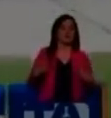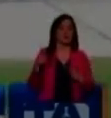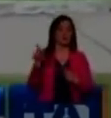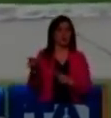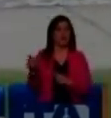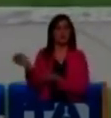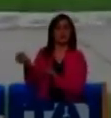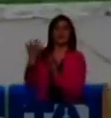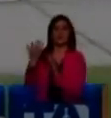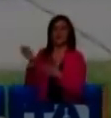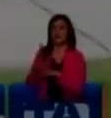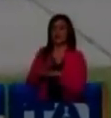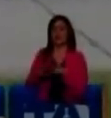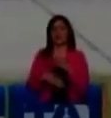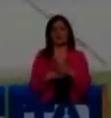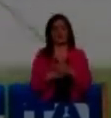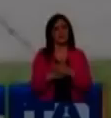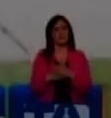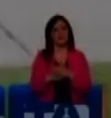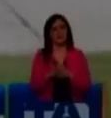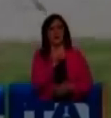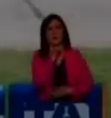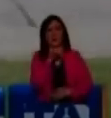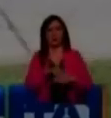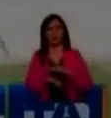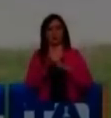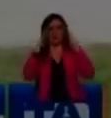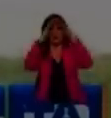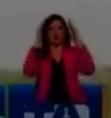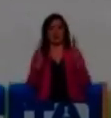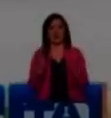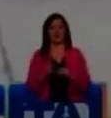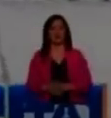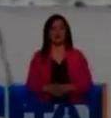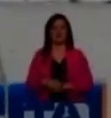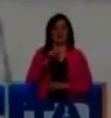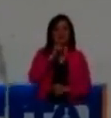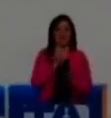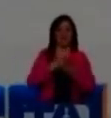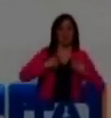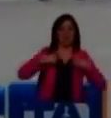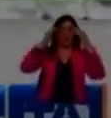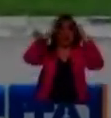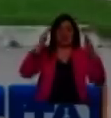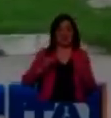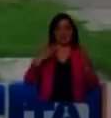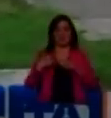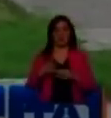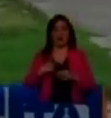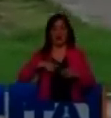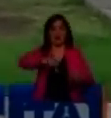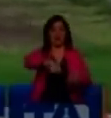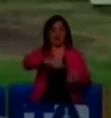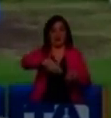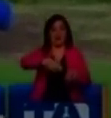me comentaba que no hace mucho hubo delincuentes que ingresaron a su casa. Sí, ingresaron a mi hogar, abrieron la puerta de mi carro y se